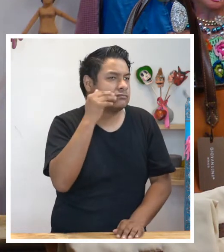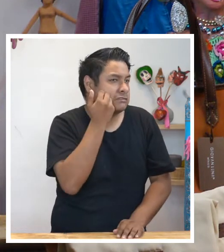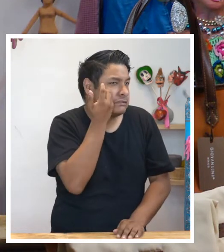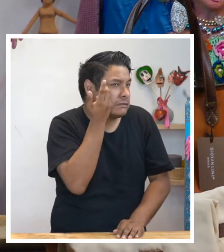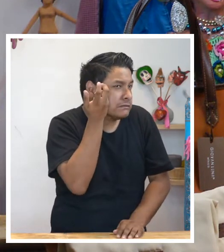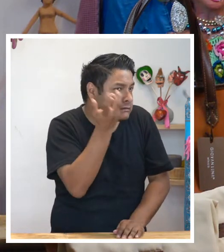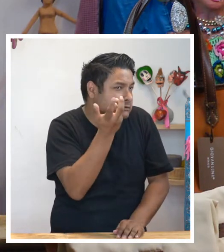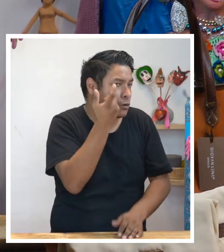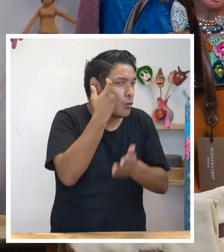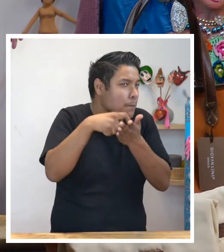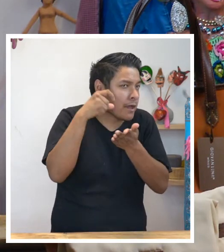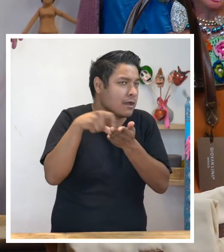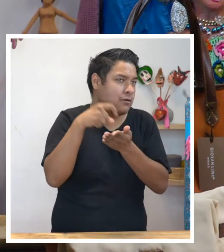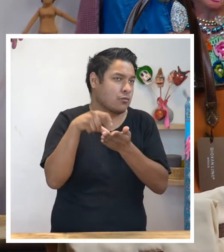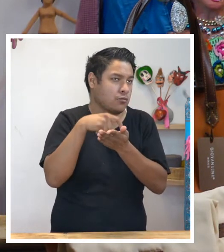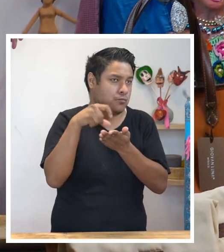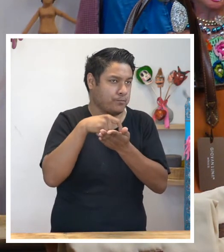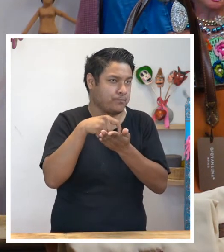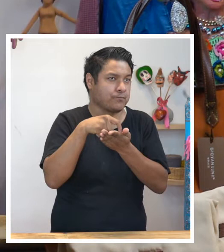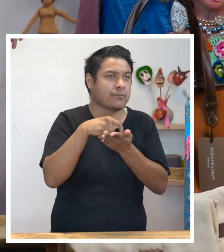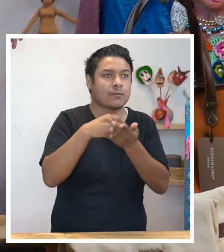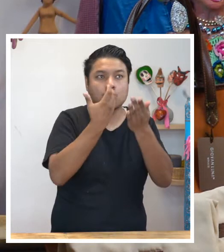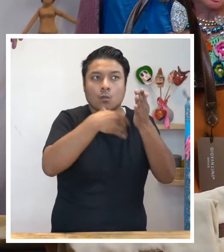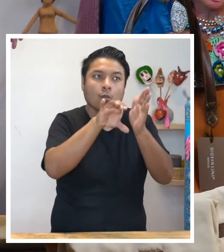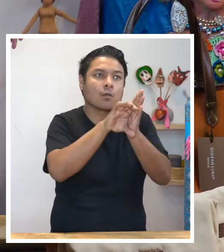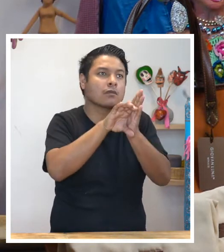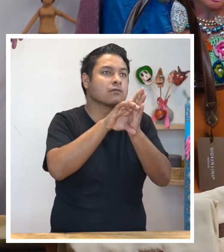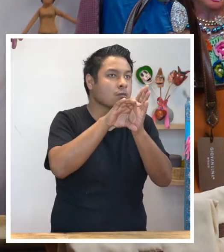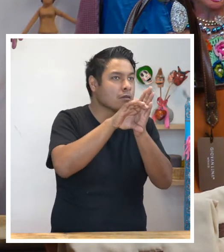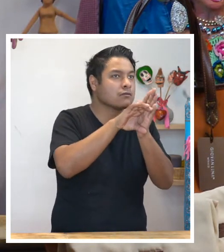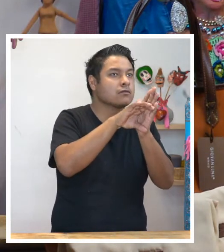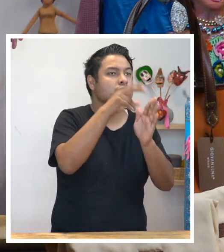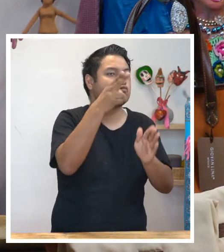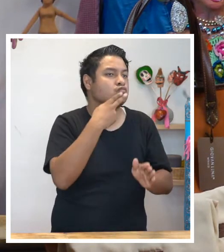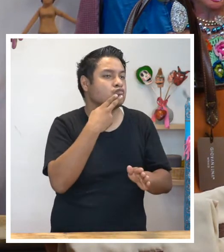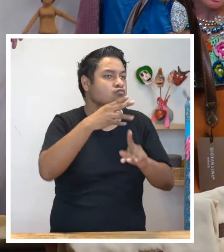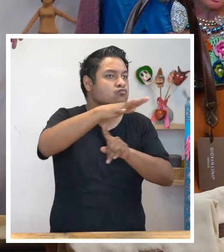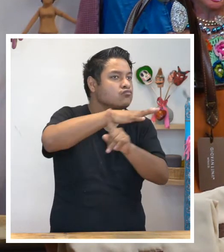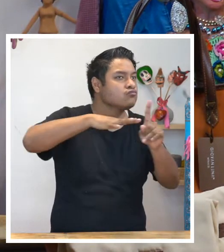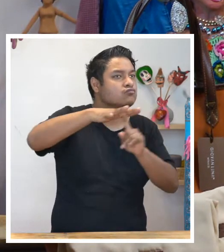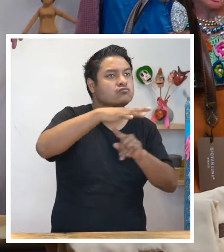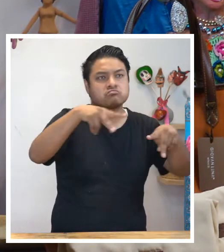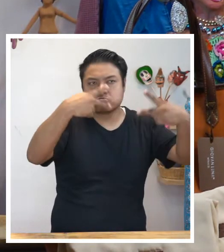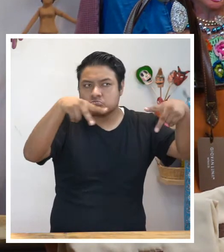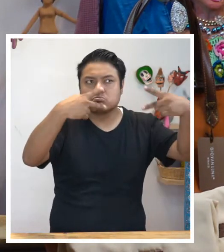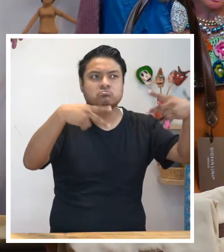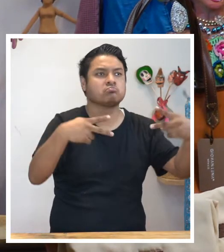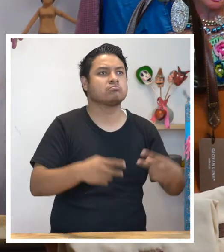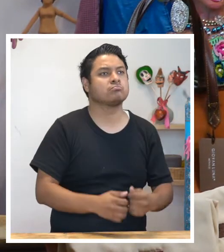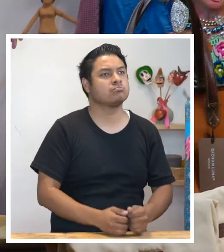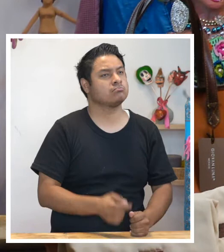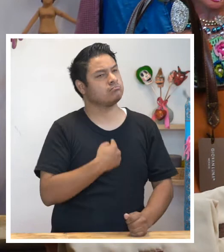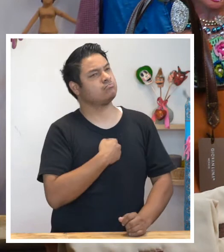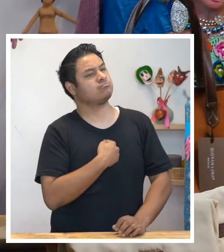la parte del el fomento del ahorro. Entonces, gracias a eso, pues pude iniciar mi negocio. Yo no sabía